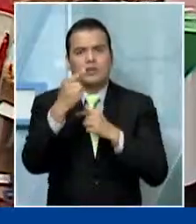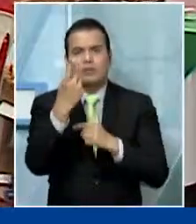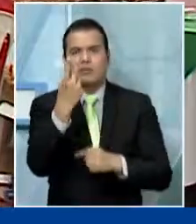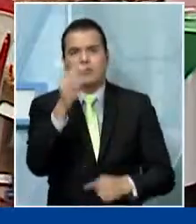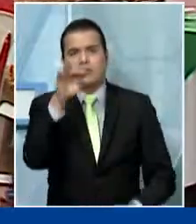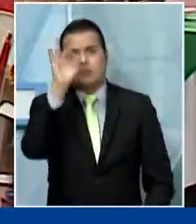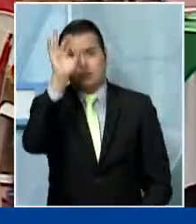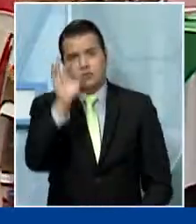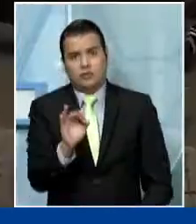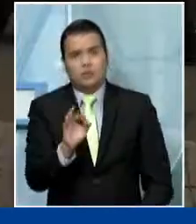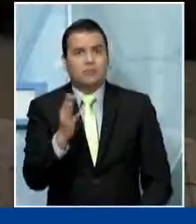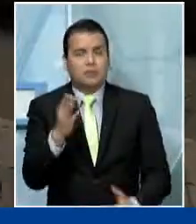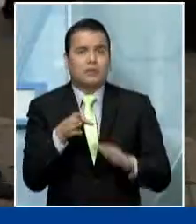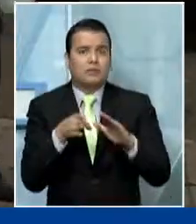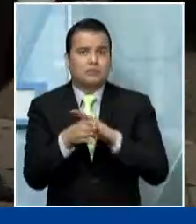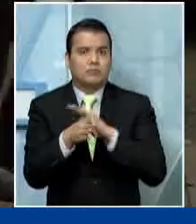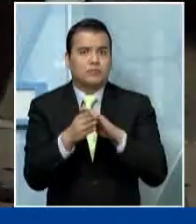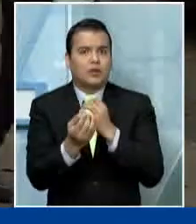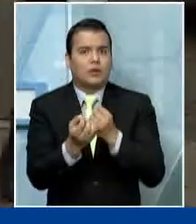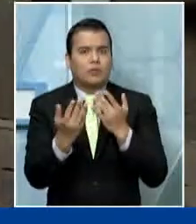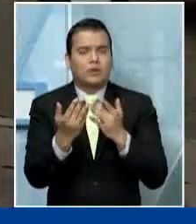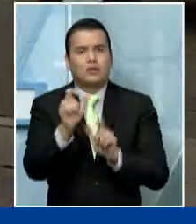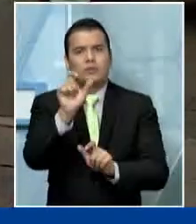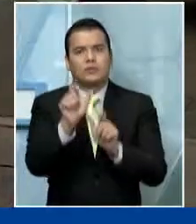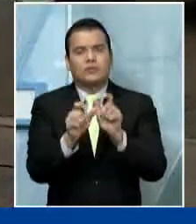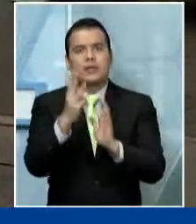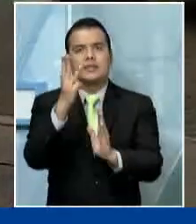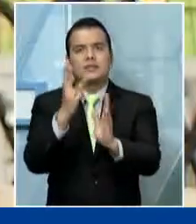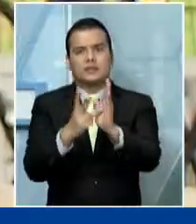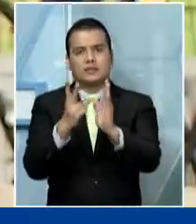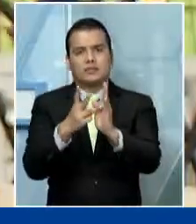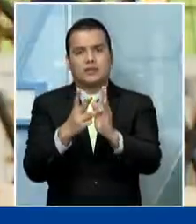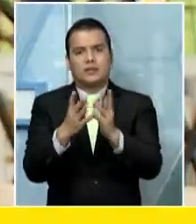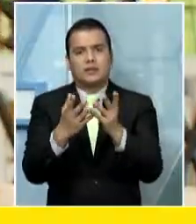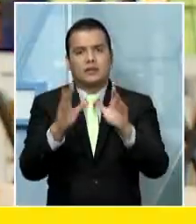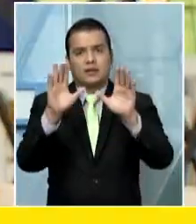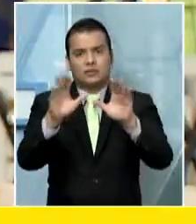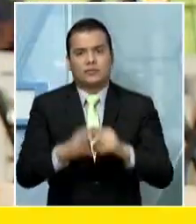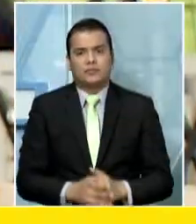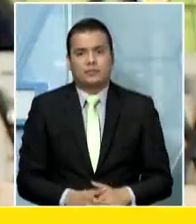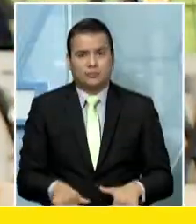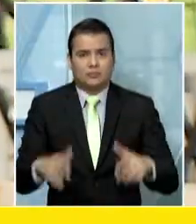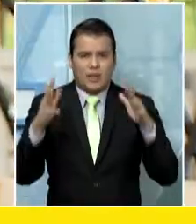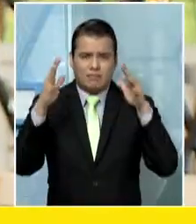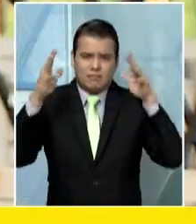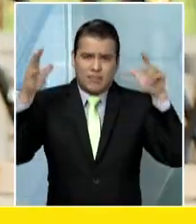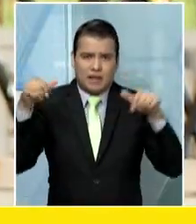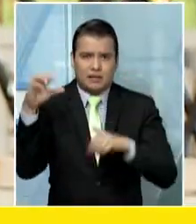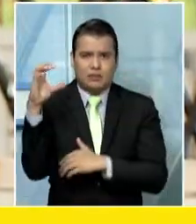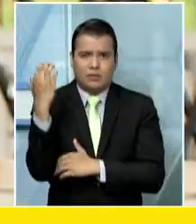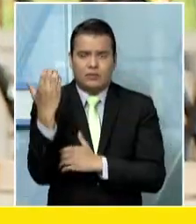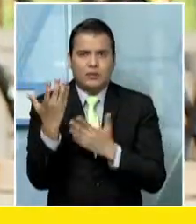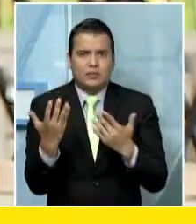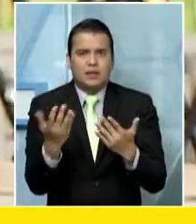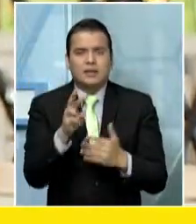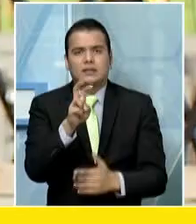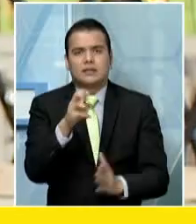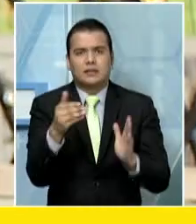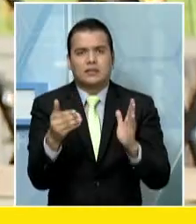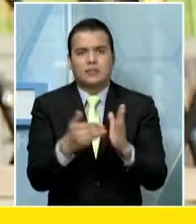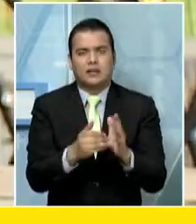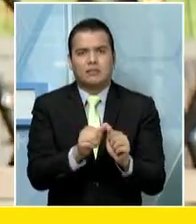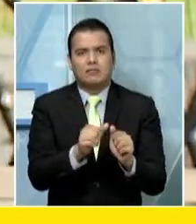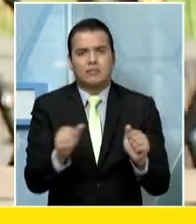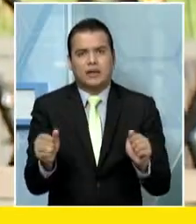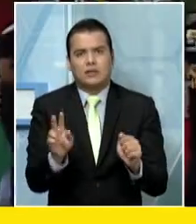significa que podrán ingresar a los conciertos alrededor de 3.000 personas. Esta es una carpa la más grande de Colombia, con 7.000 metros cuadrados, que